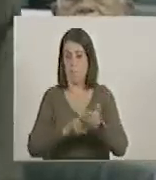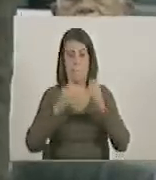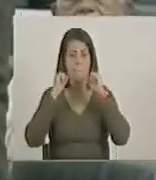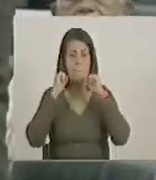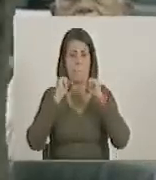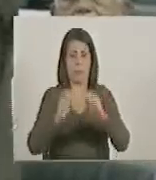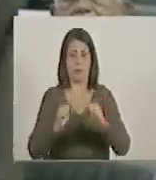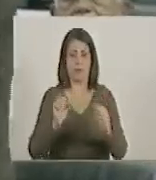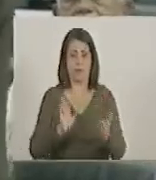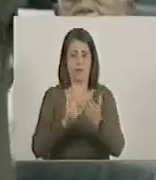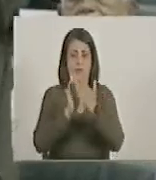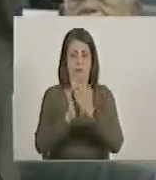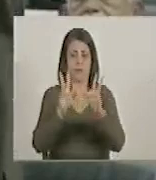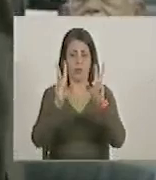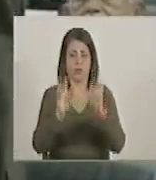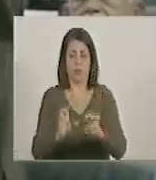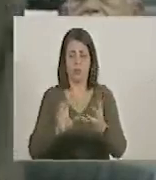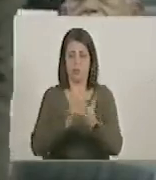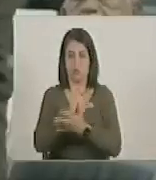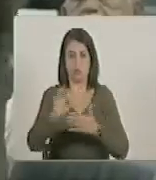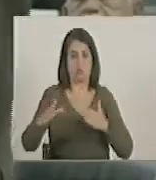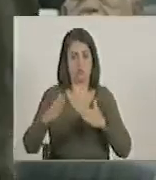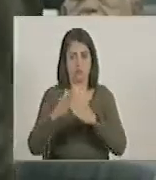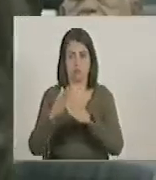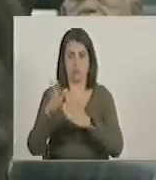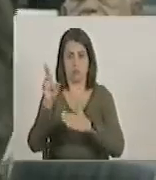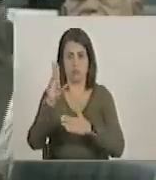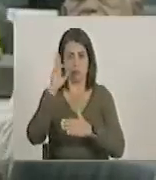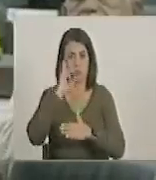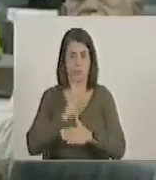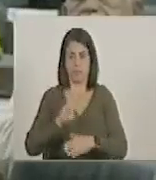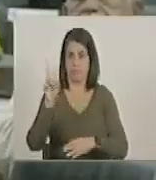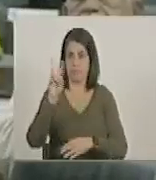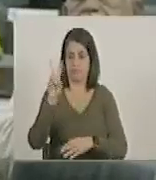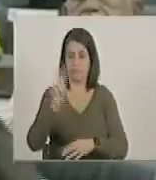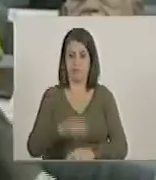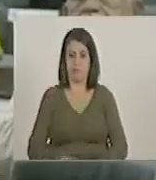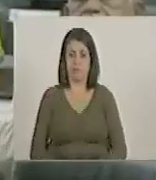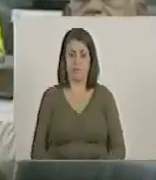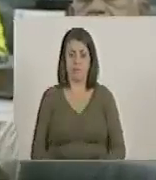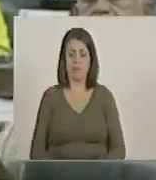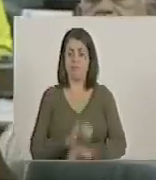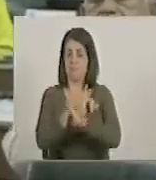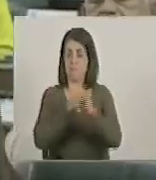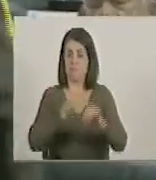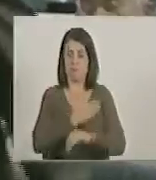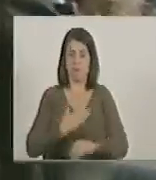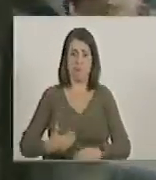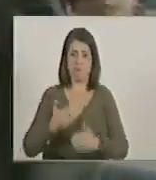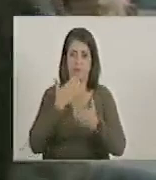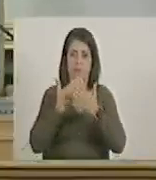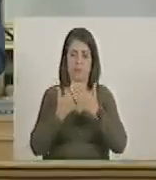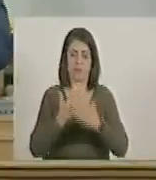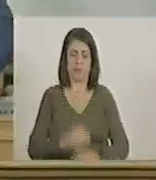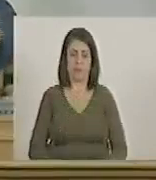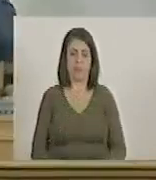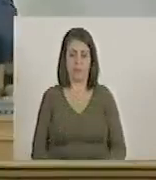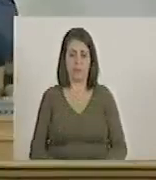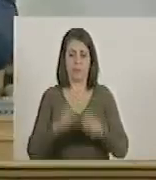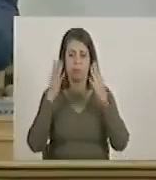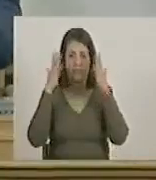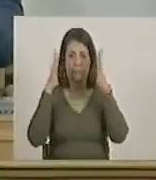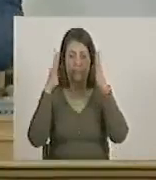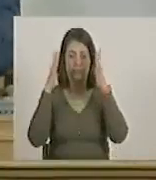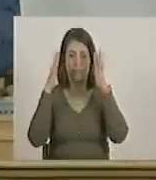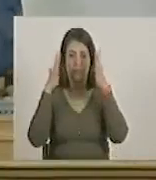contundente frente a esta nueva agresión contra la República Bolivariana de Venezuela. Eso es todo, presidente. Muchas gracias.